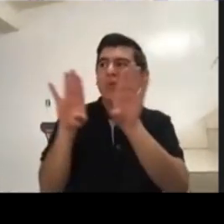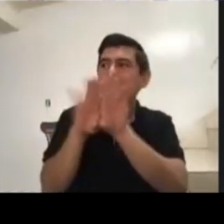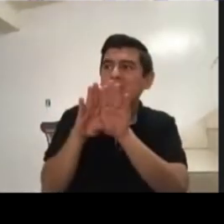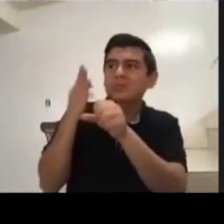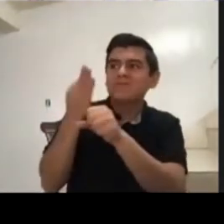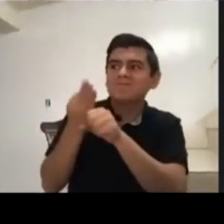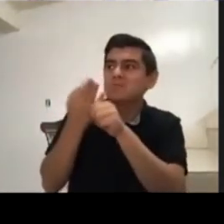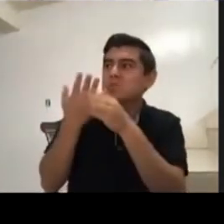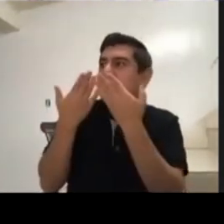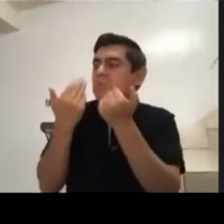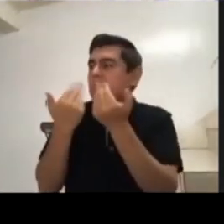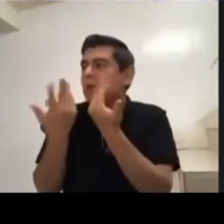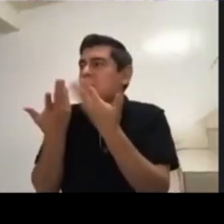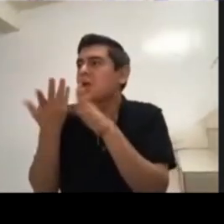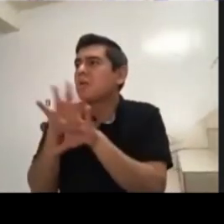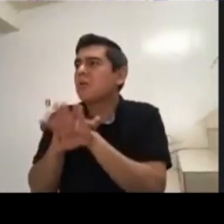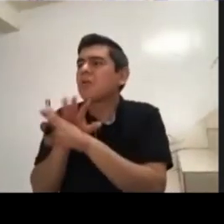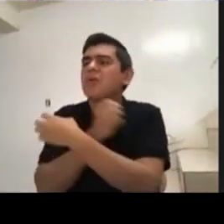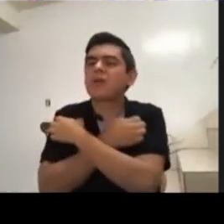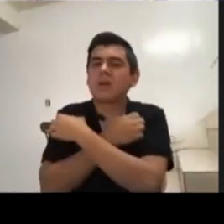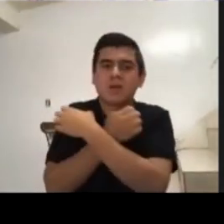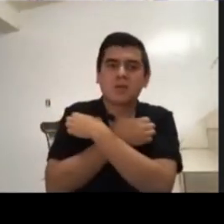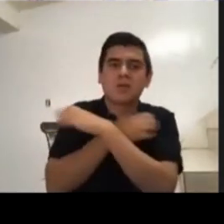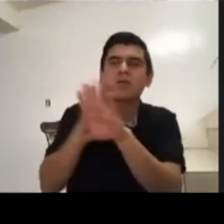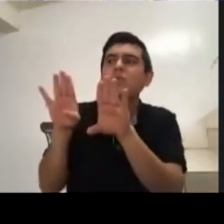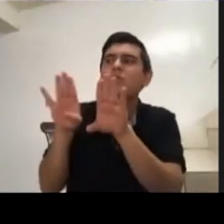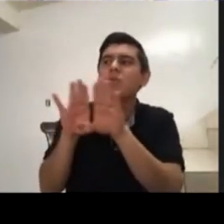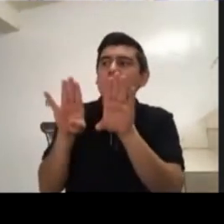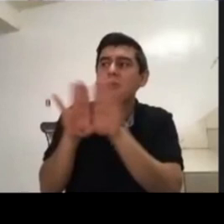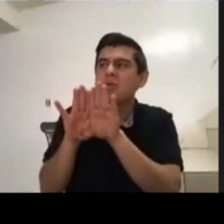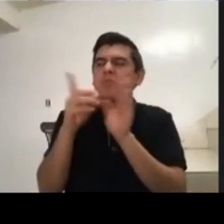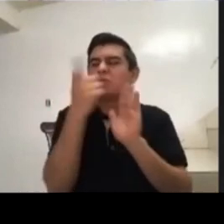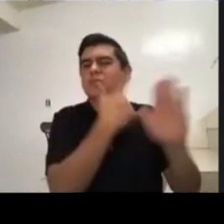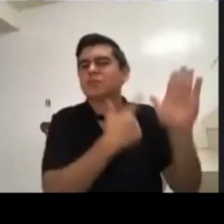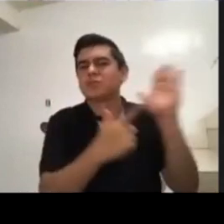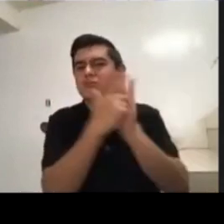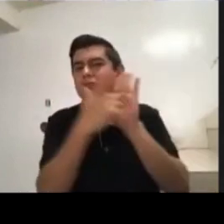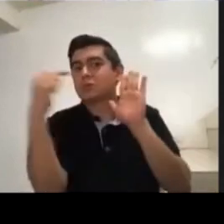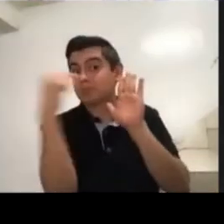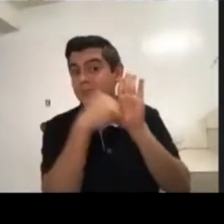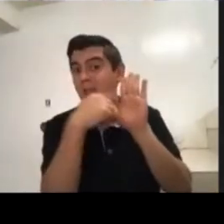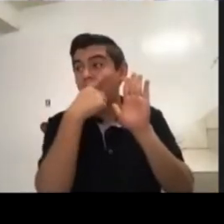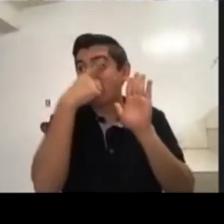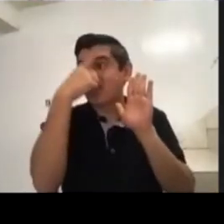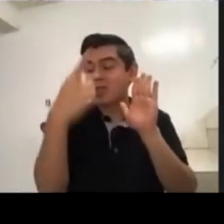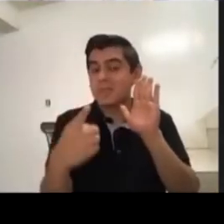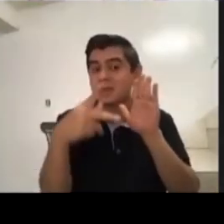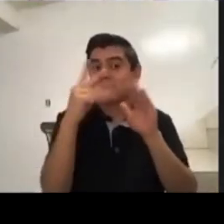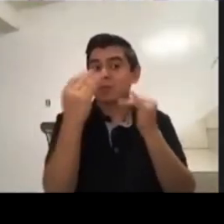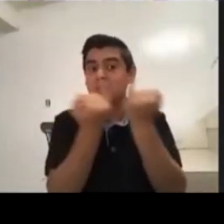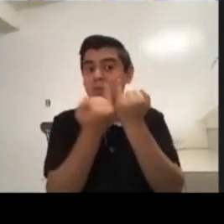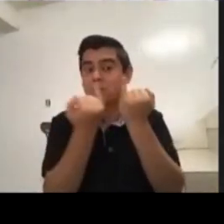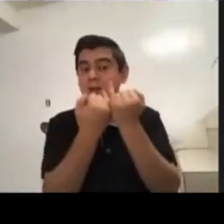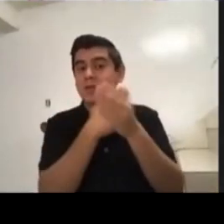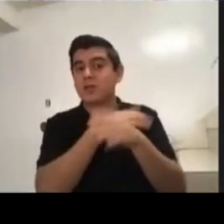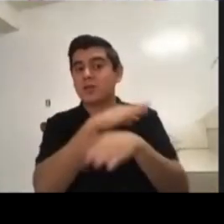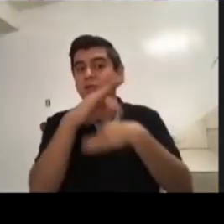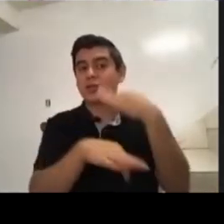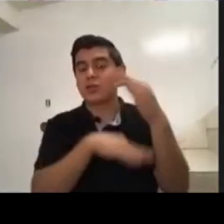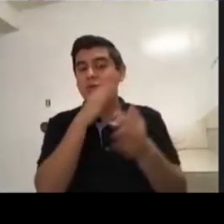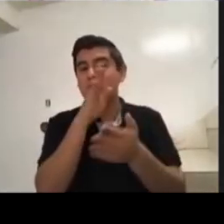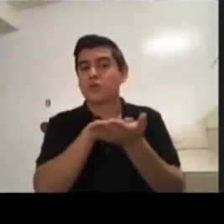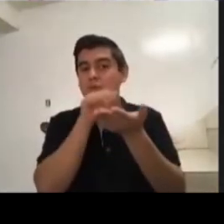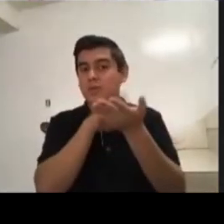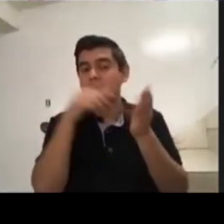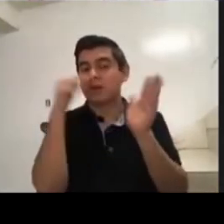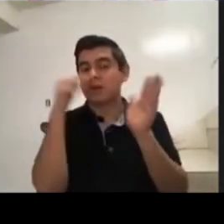prescribe la legislación y los compromisos internacionales que hemos suscrito con la UNESCO, con los organismos